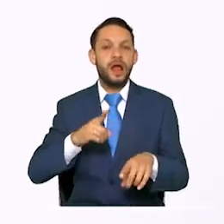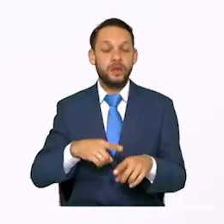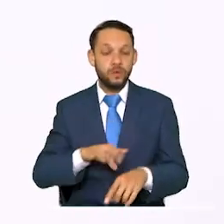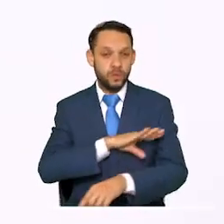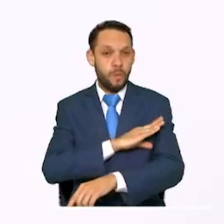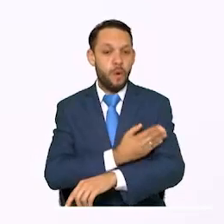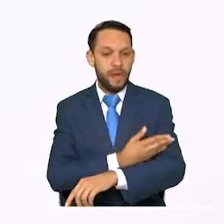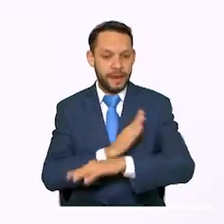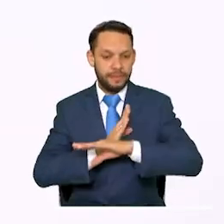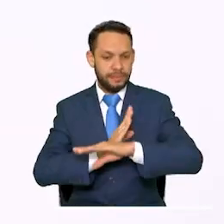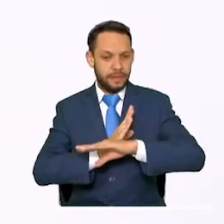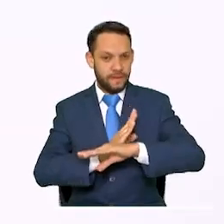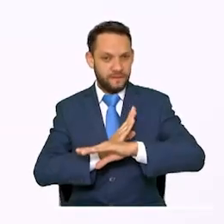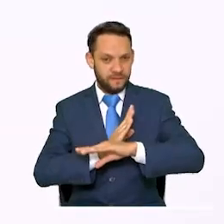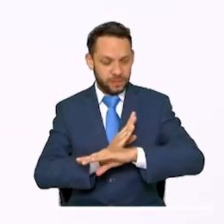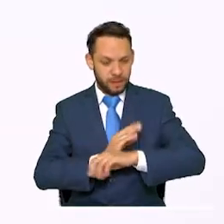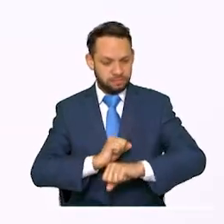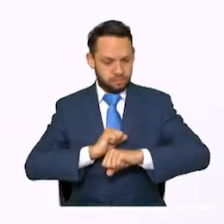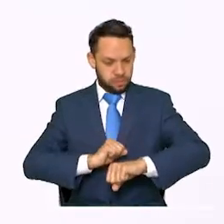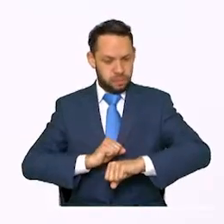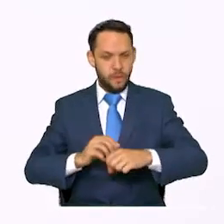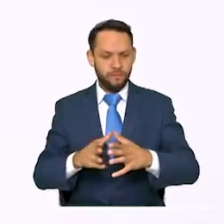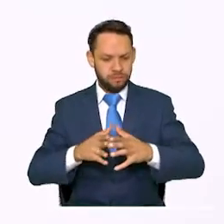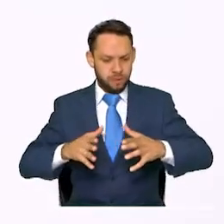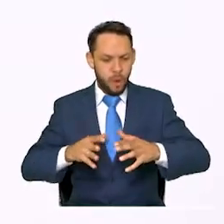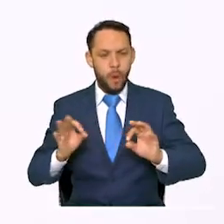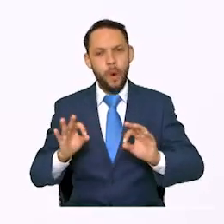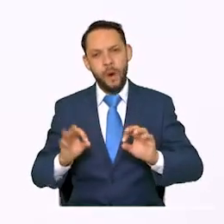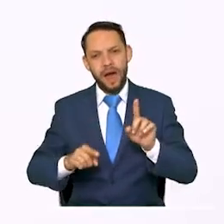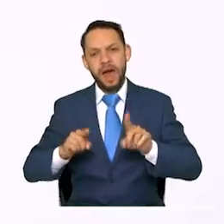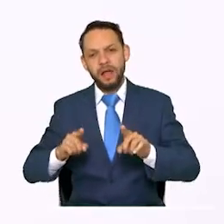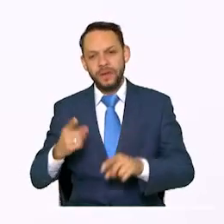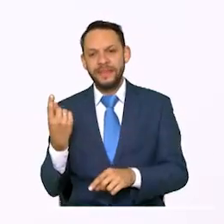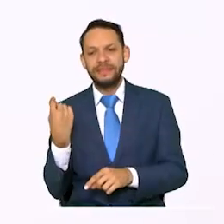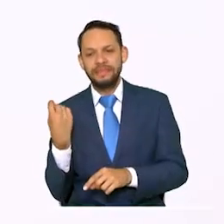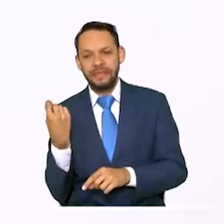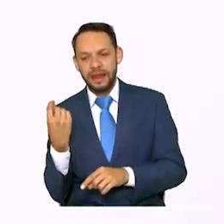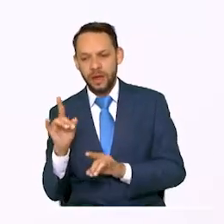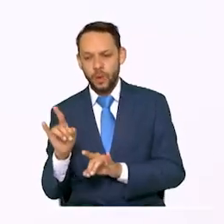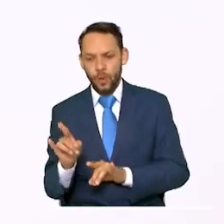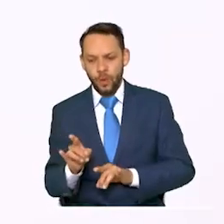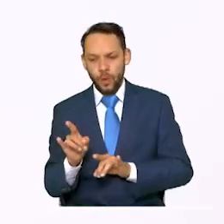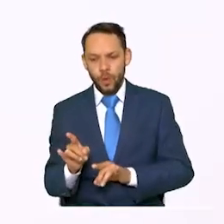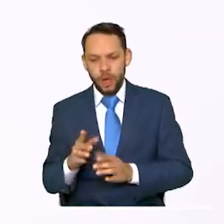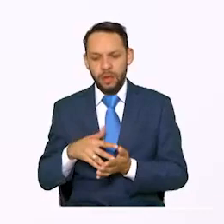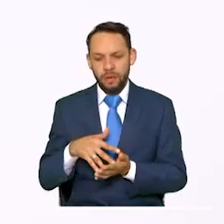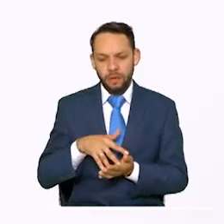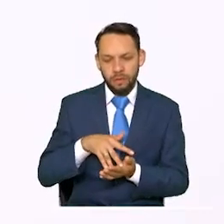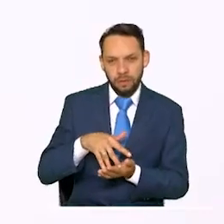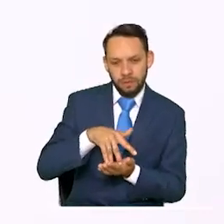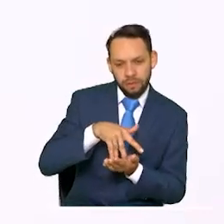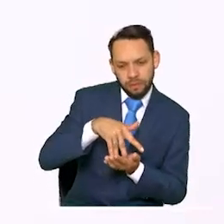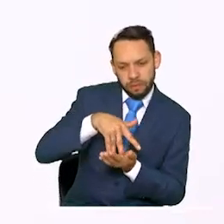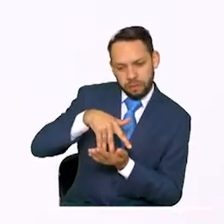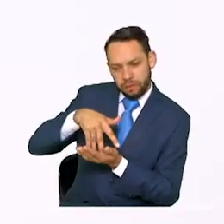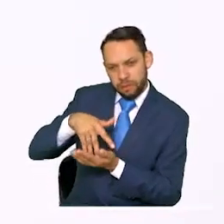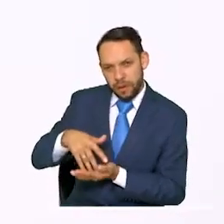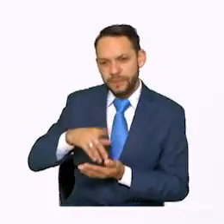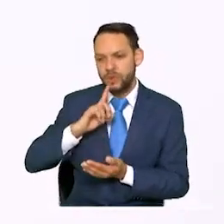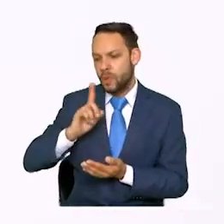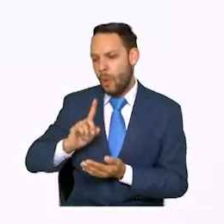sistema endocannabinoide que puede ser más o menos sensible y reaccionar de forma diferente. Entonces, no